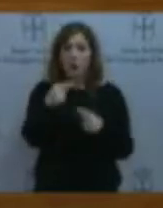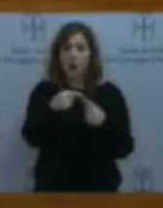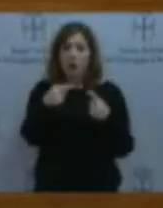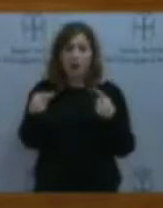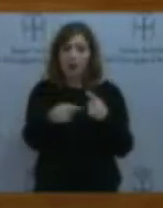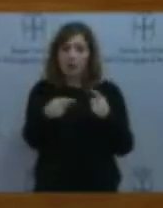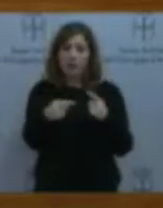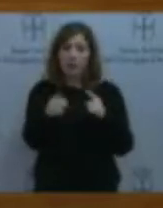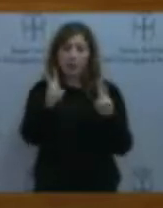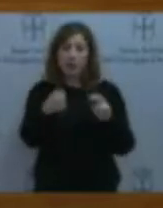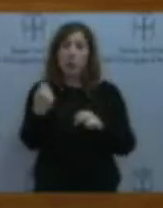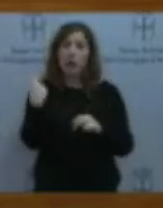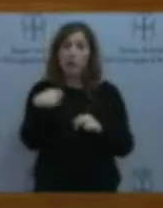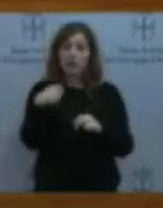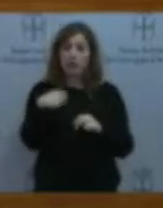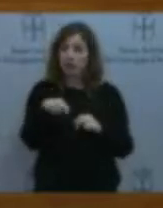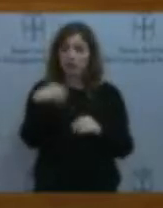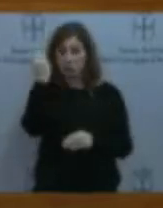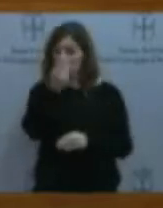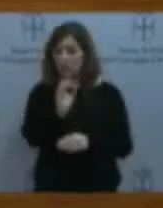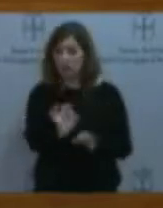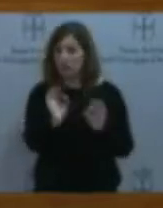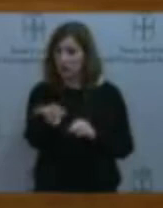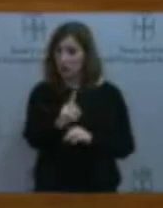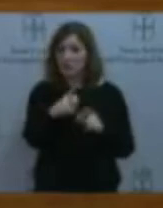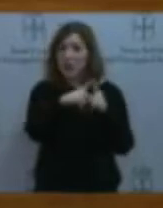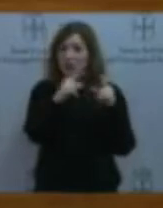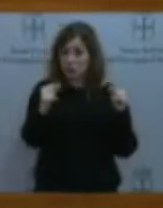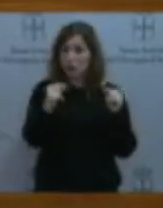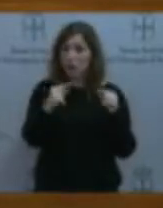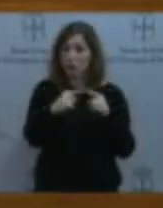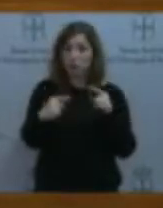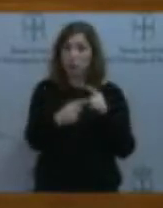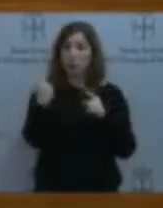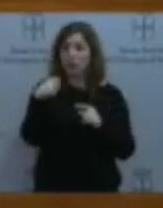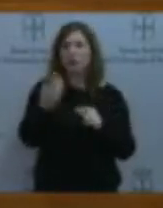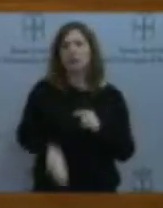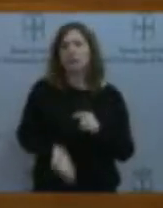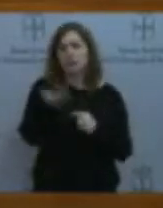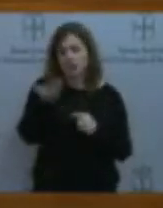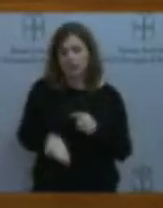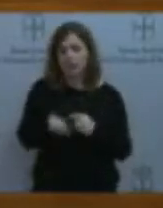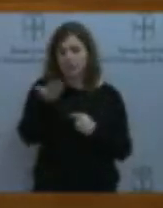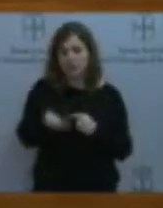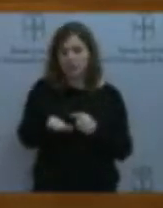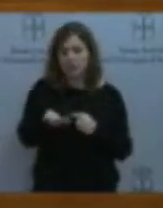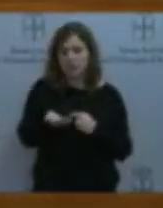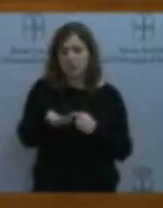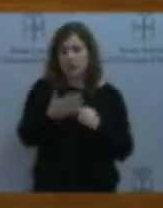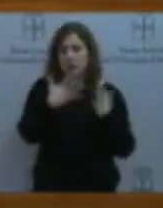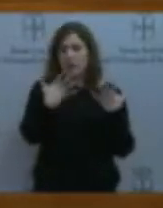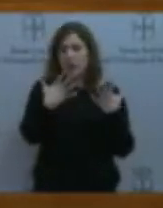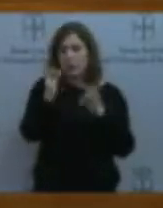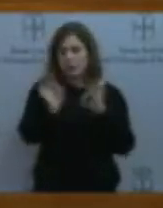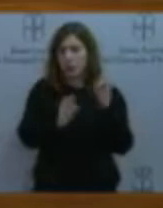pensiones, yo es que eso no lo considero así. Asturias tiene un déficit de pensiones muy importante, de aproximadamente el 10% de nuestro